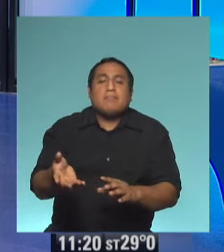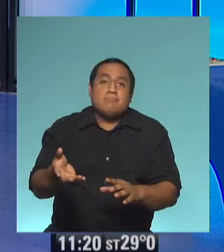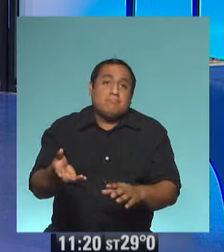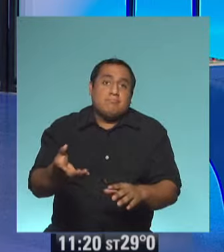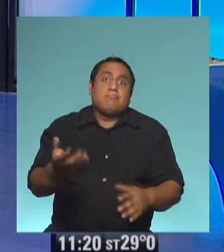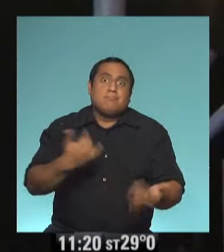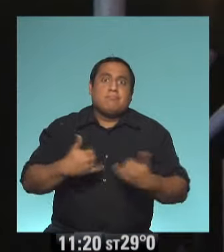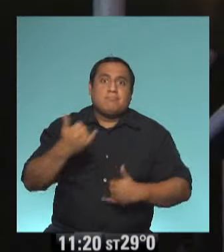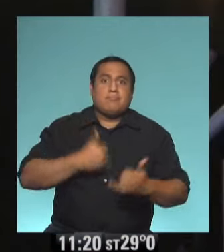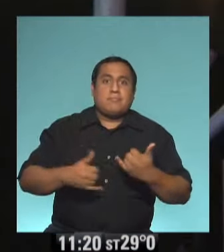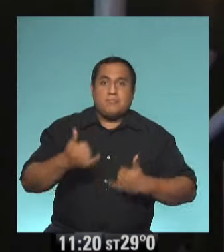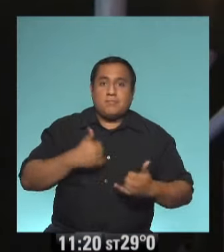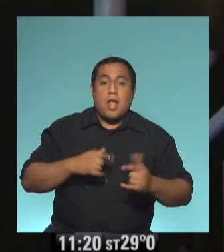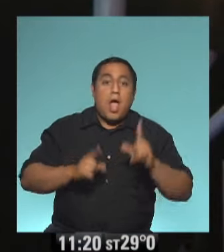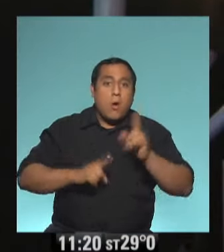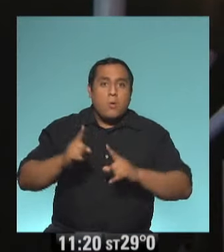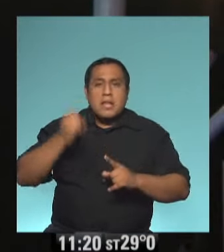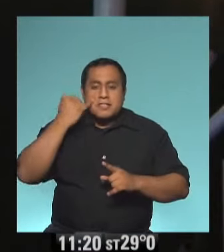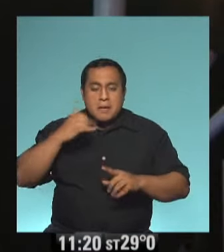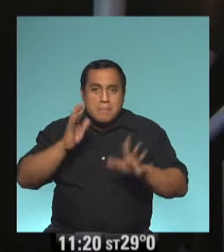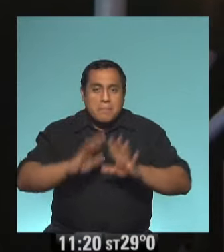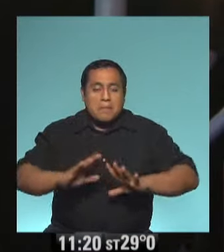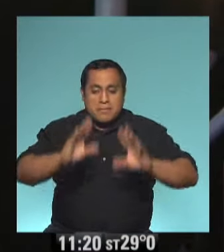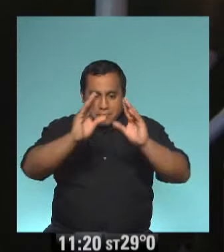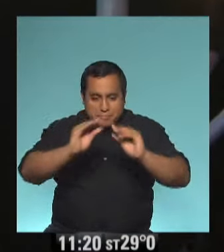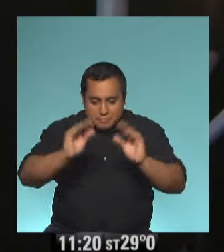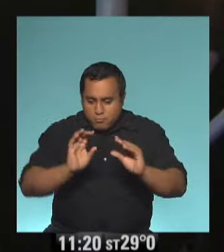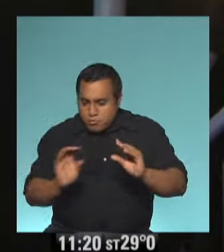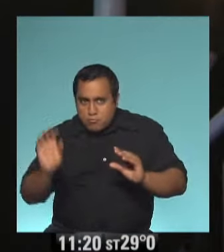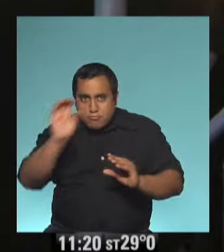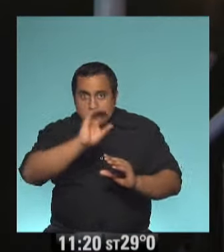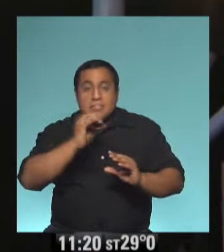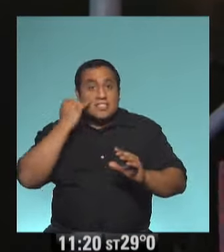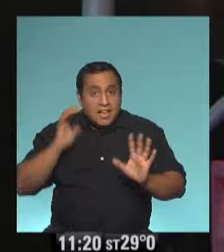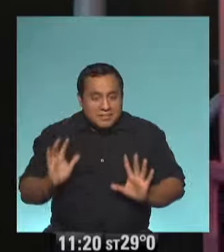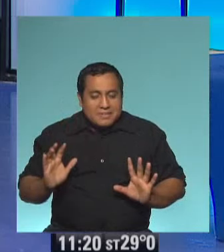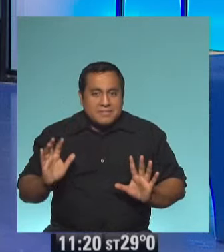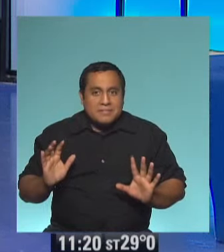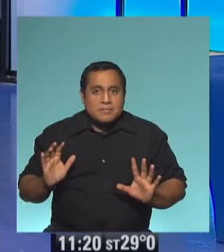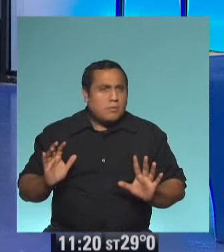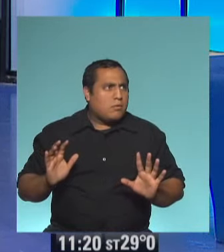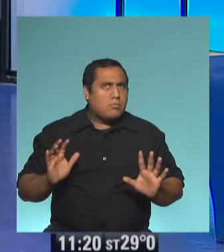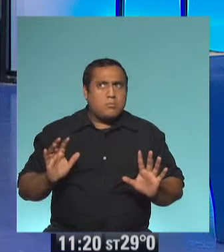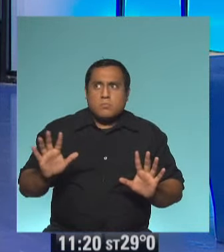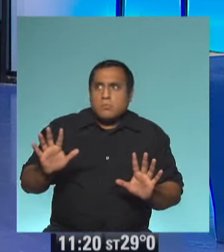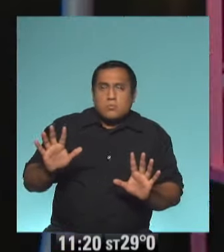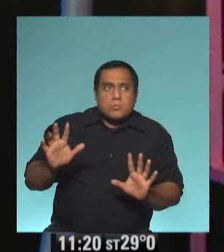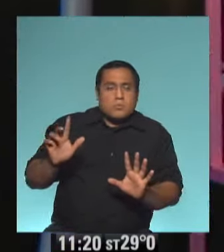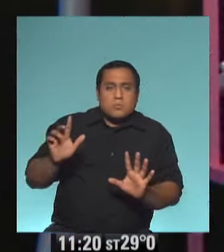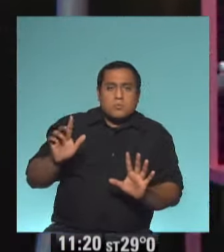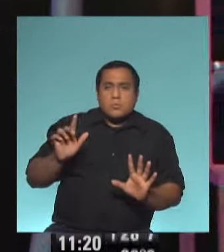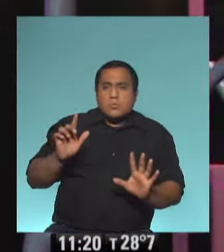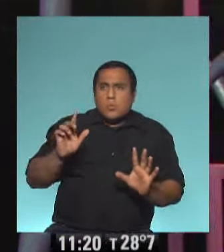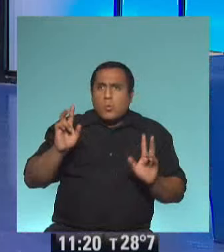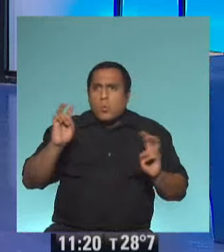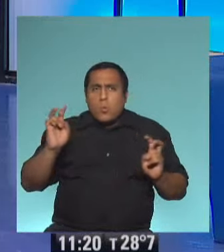sí, si algunos y algunas quizás ya armaron el arbolito, también, Navidad. También, sí, pero, señor, oye, ¿escuchás lo que suena? Ay, no,